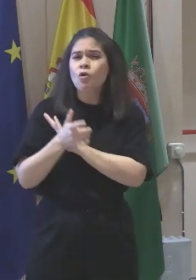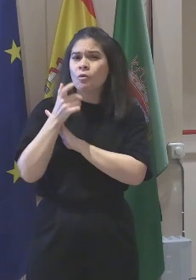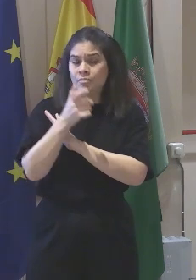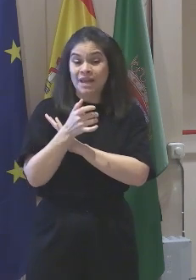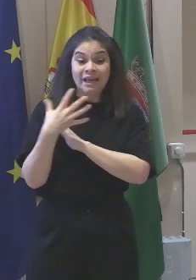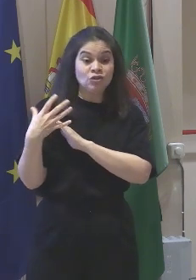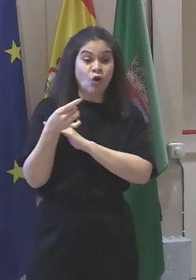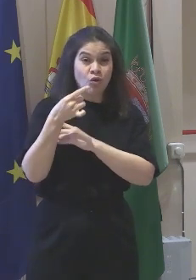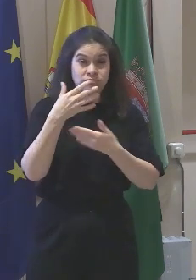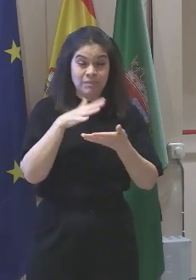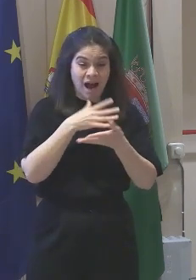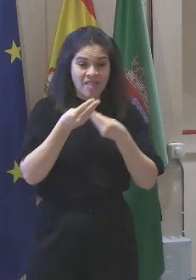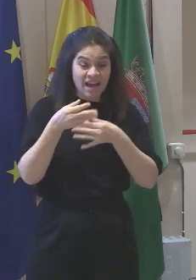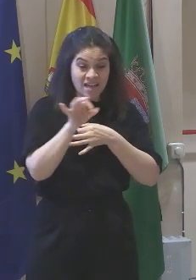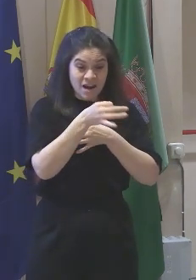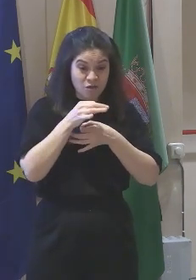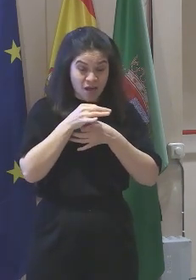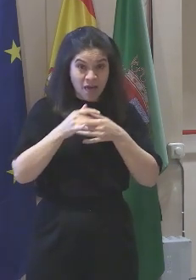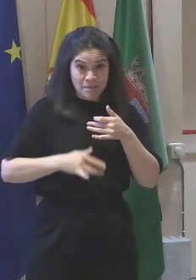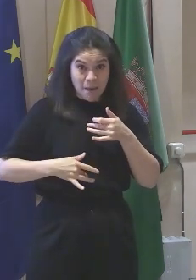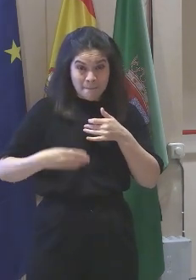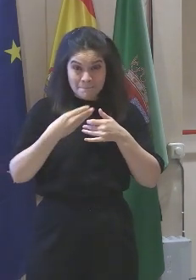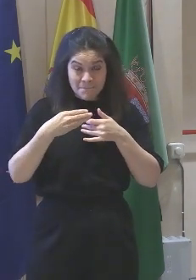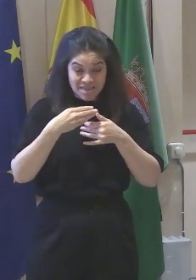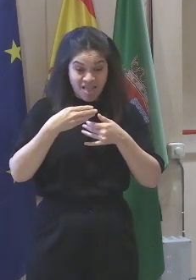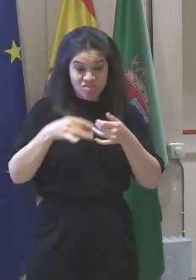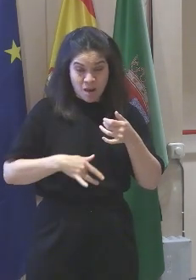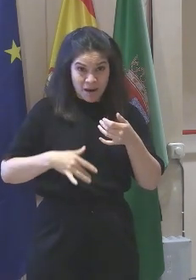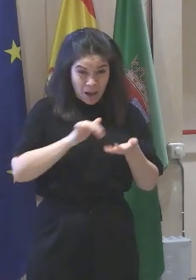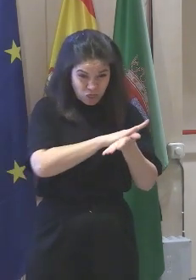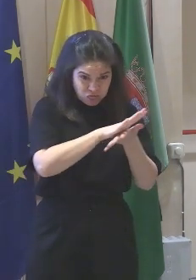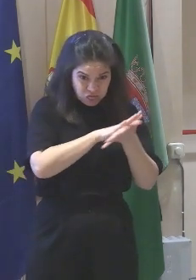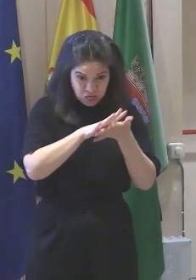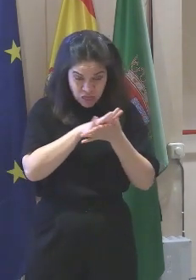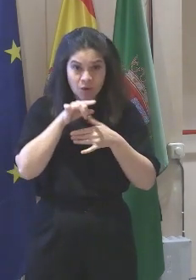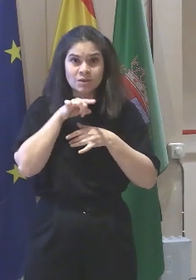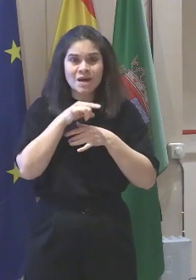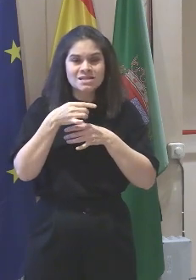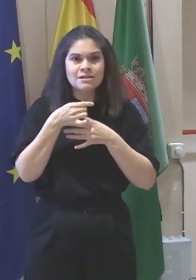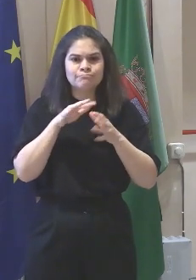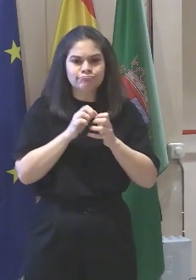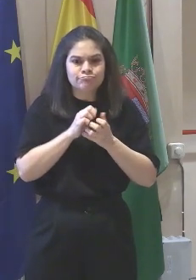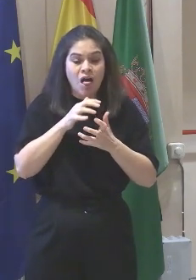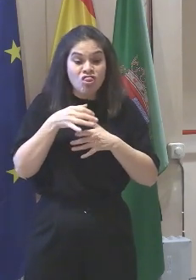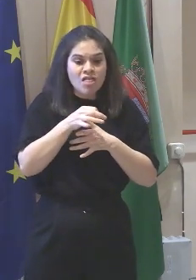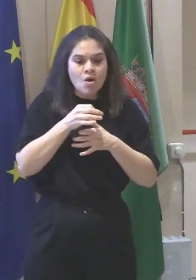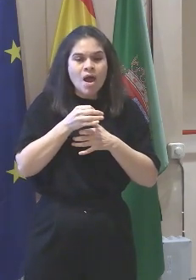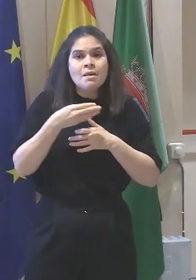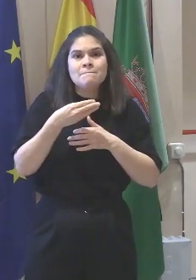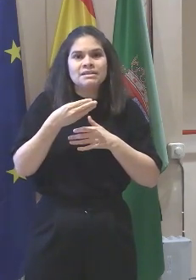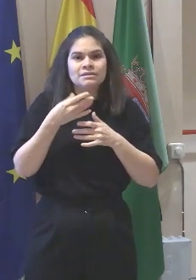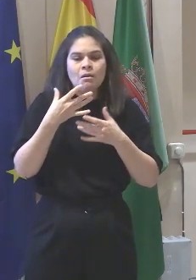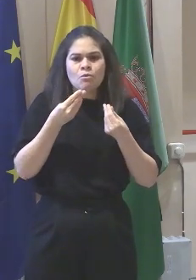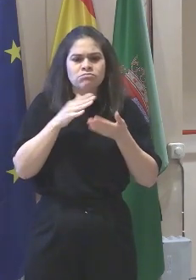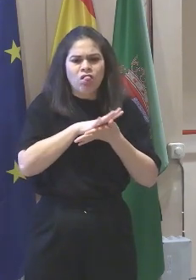la destrucción de las células beta del páncreas y cuando esa masa de células beta queda muy reducida,